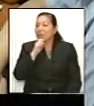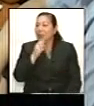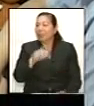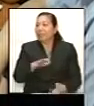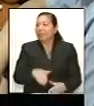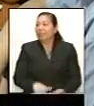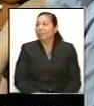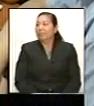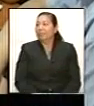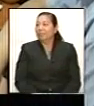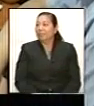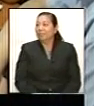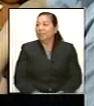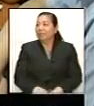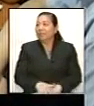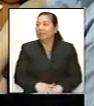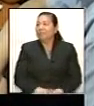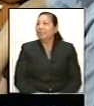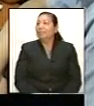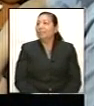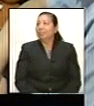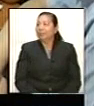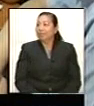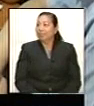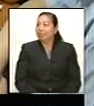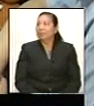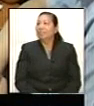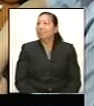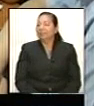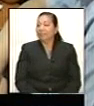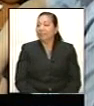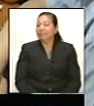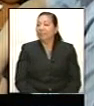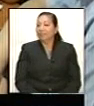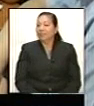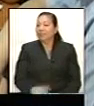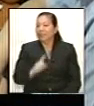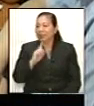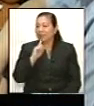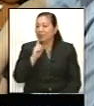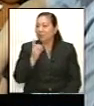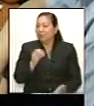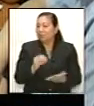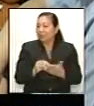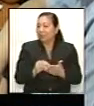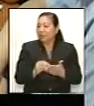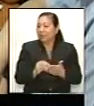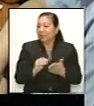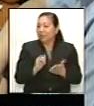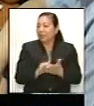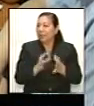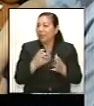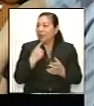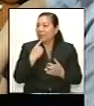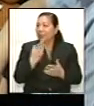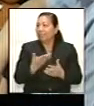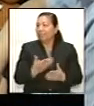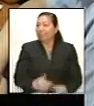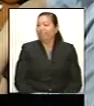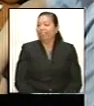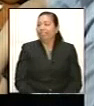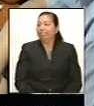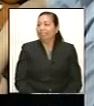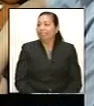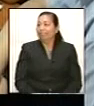sean deficientes o no tratadas debidamente. Bueno, es un primer aspecto que quisiera precisar, señor congresista.